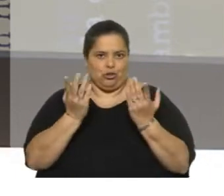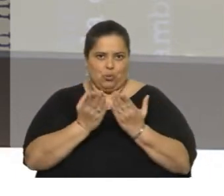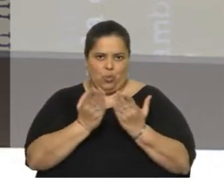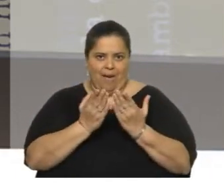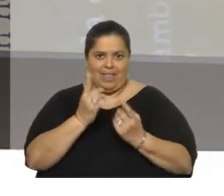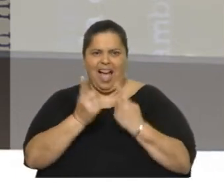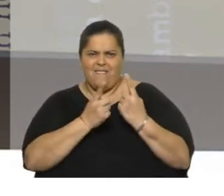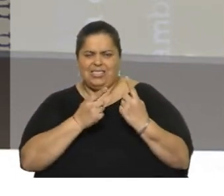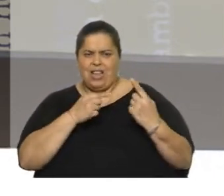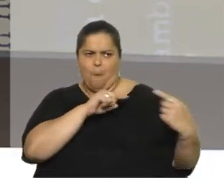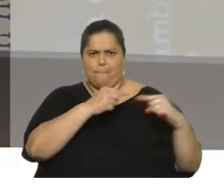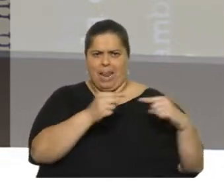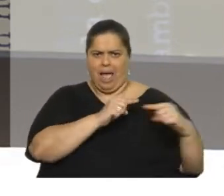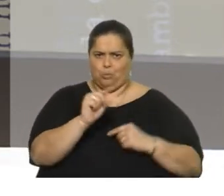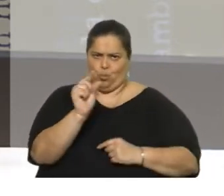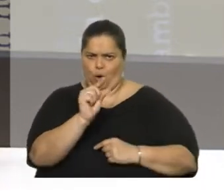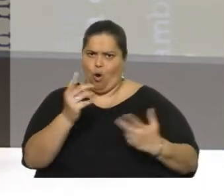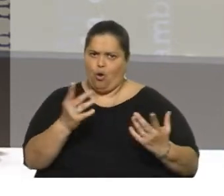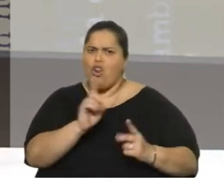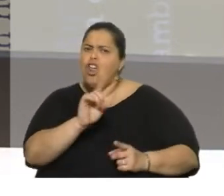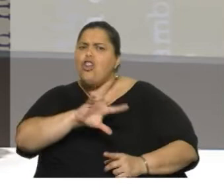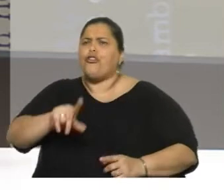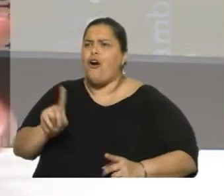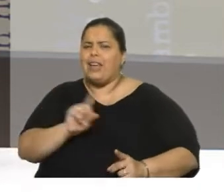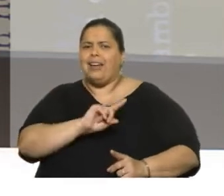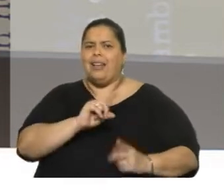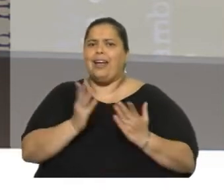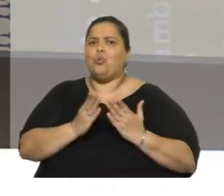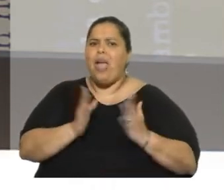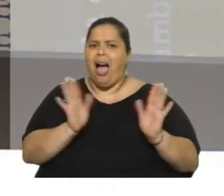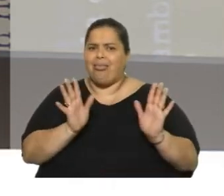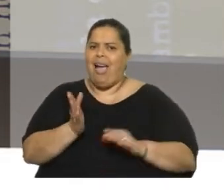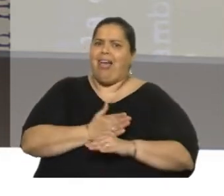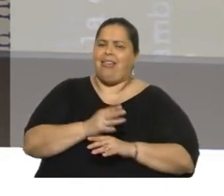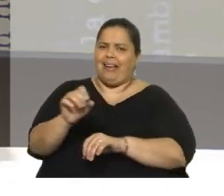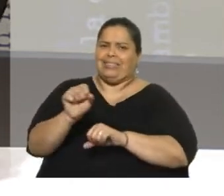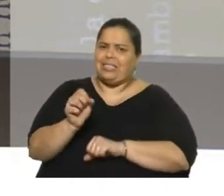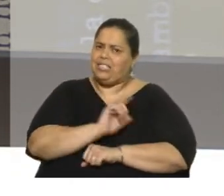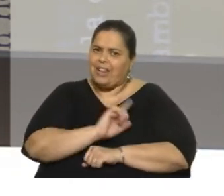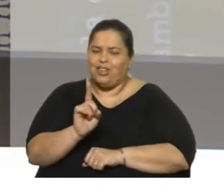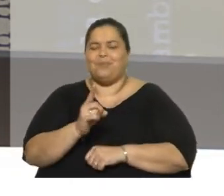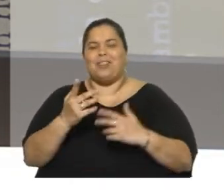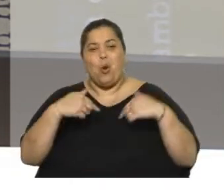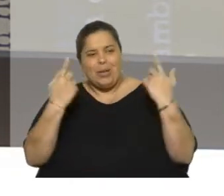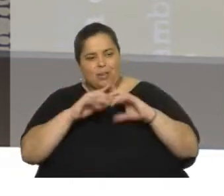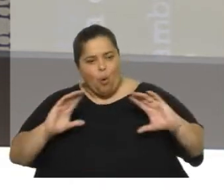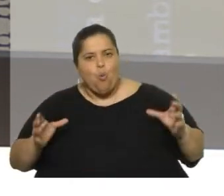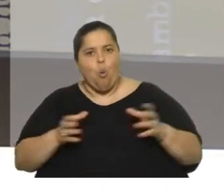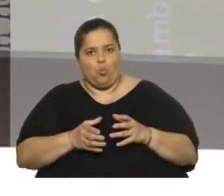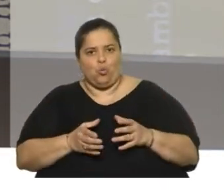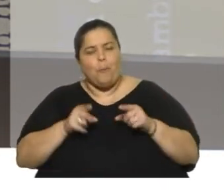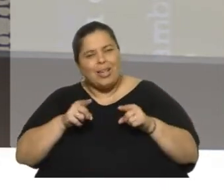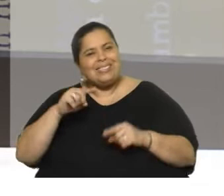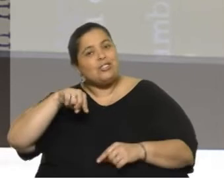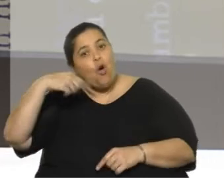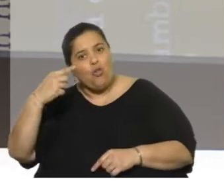peleamos un poco con la directiva de CUTI, que no nos roben los estudiantes antes de que se reciben, ¿no? Pero como lo hacemos juntos, porque esa es la otra